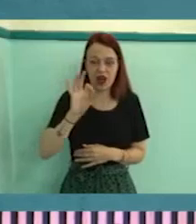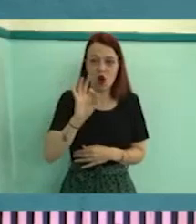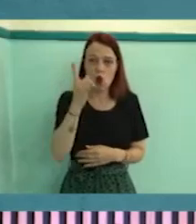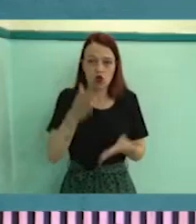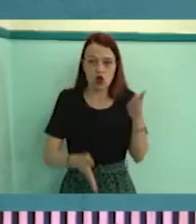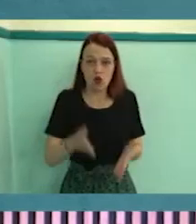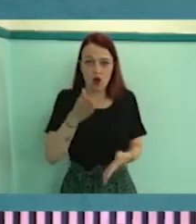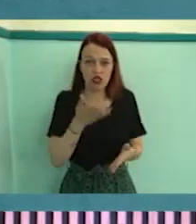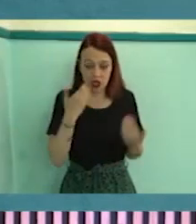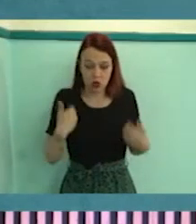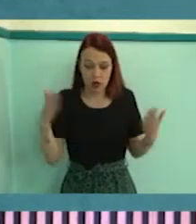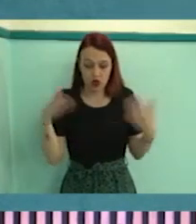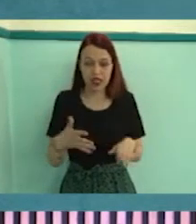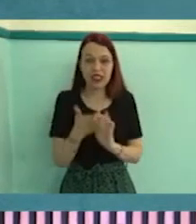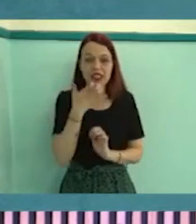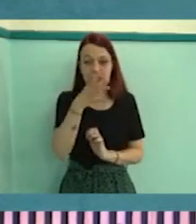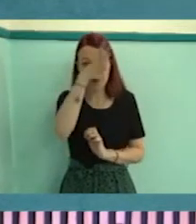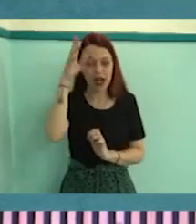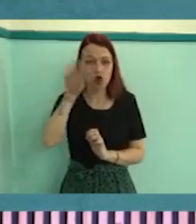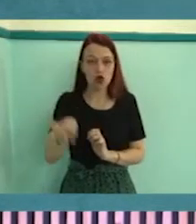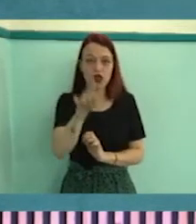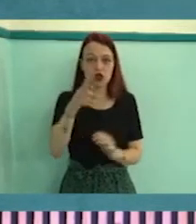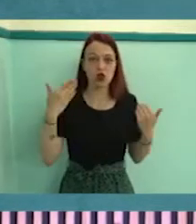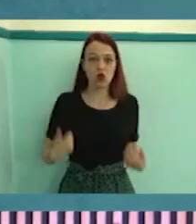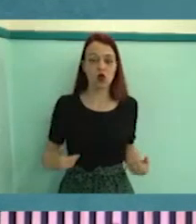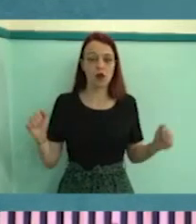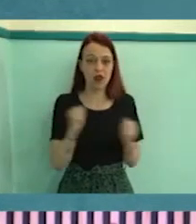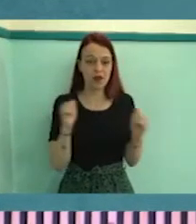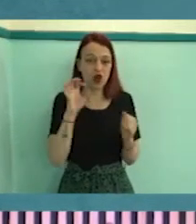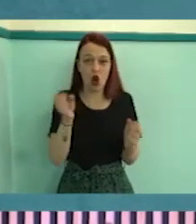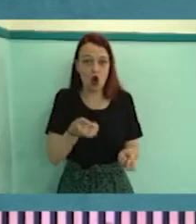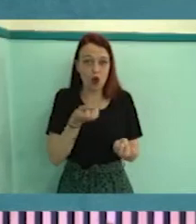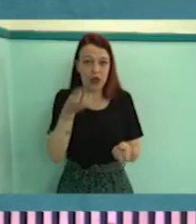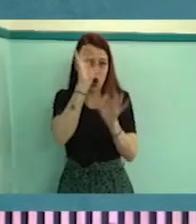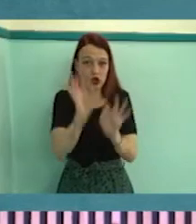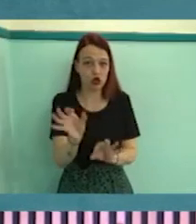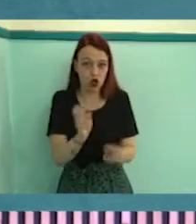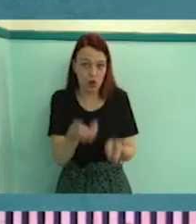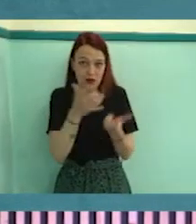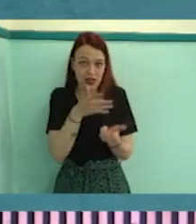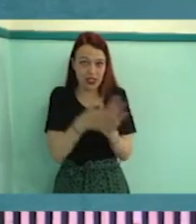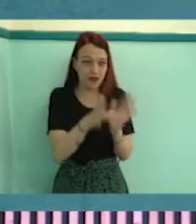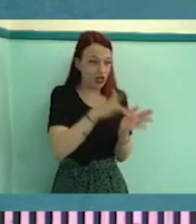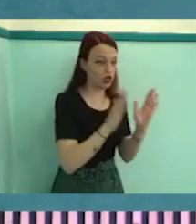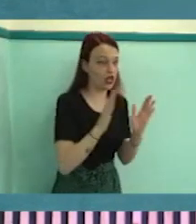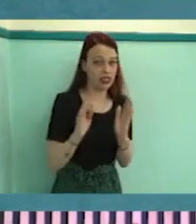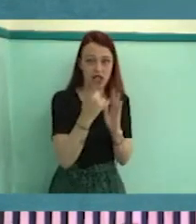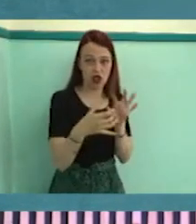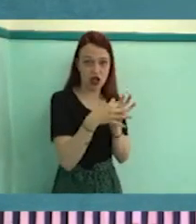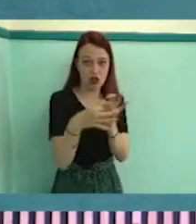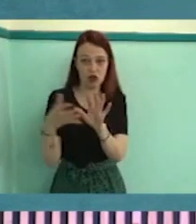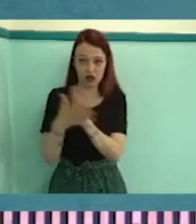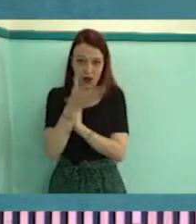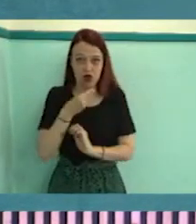De acuerdo y si no es verano Pues tienes un cuerpo de invierno o de otoño de primavera el que tenga el que toque por estación sí esto es como bonito para decirnos